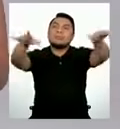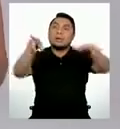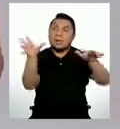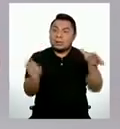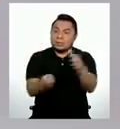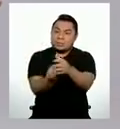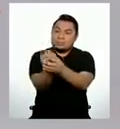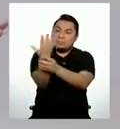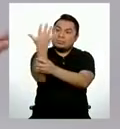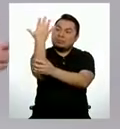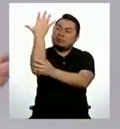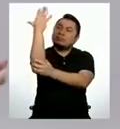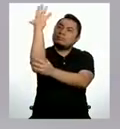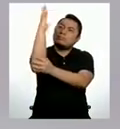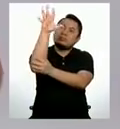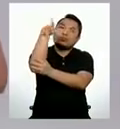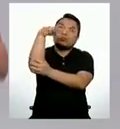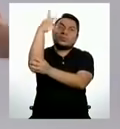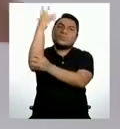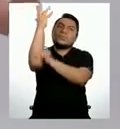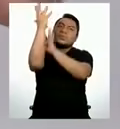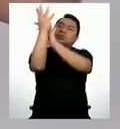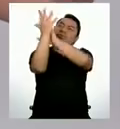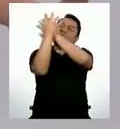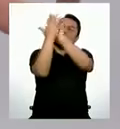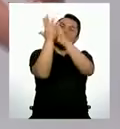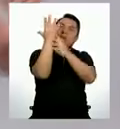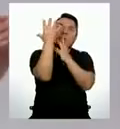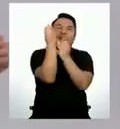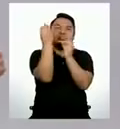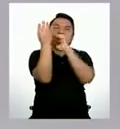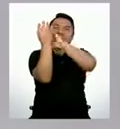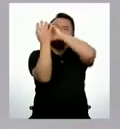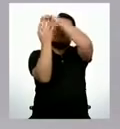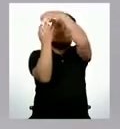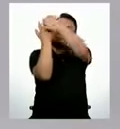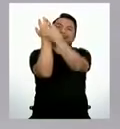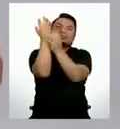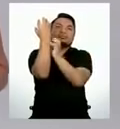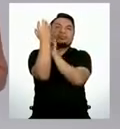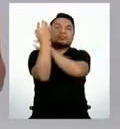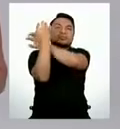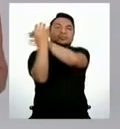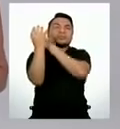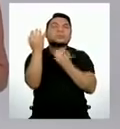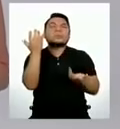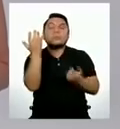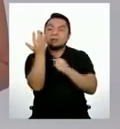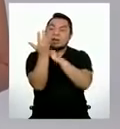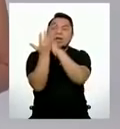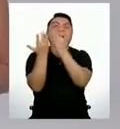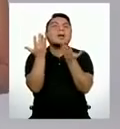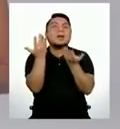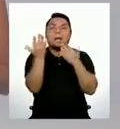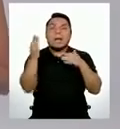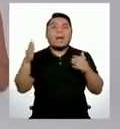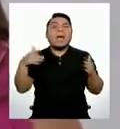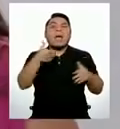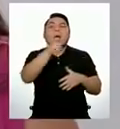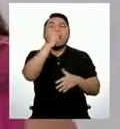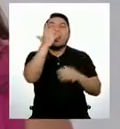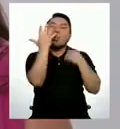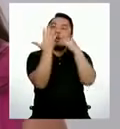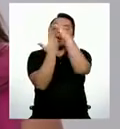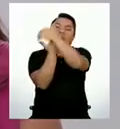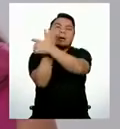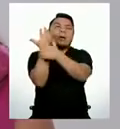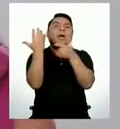se convirtió en una especie de acuario, inmenso y altísimo, en el que nadaban unos seres de varios